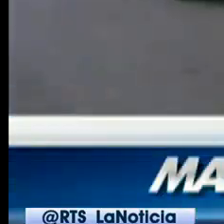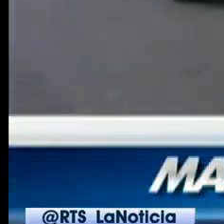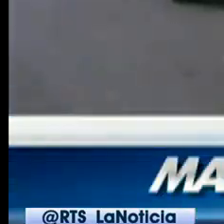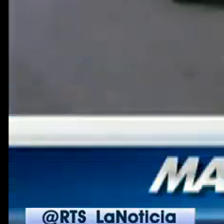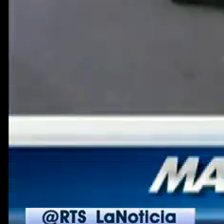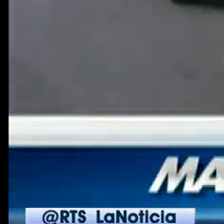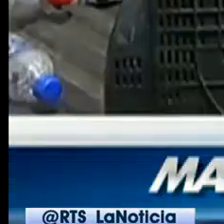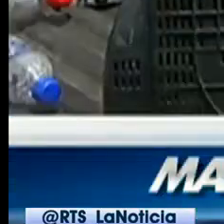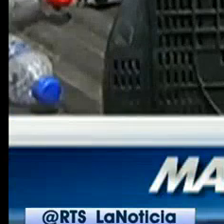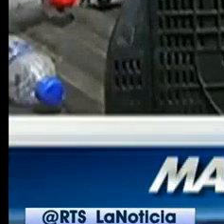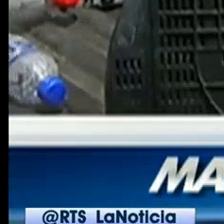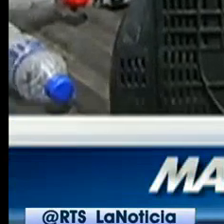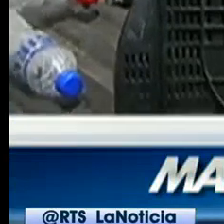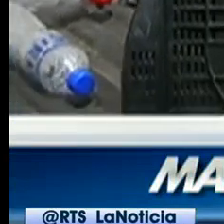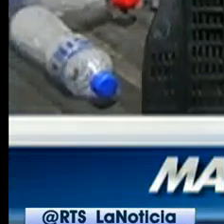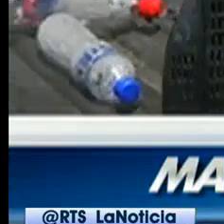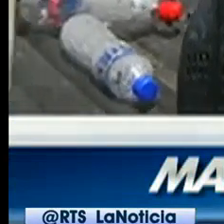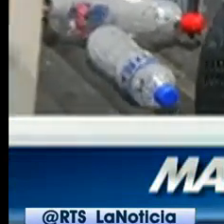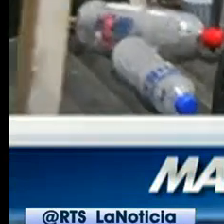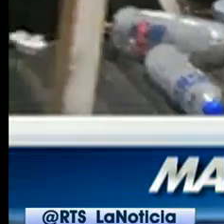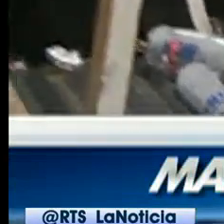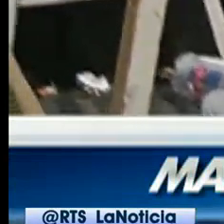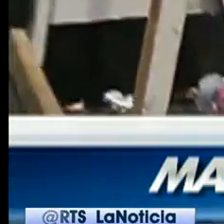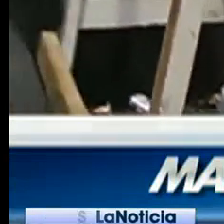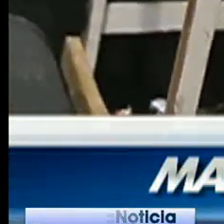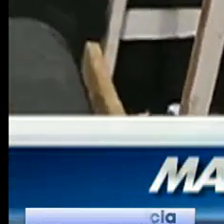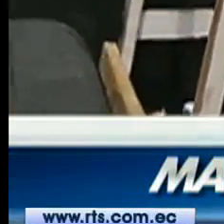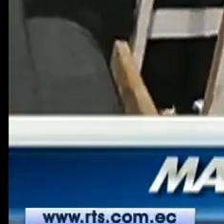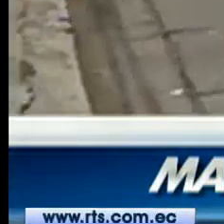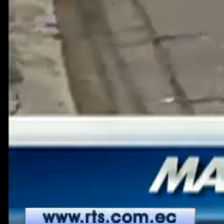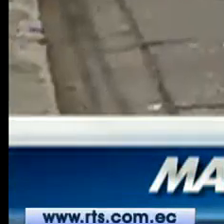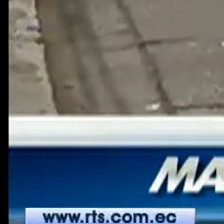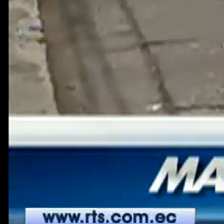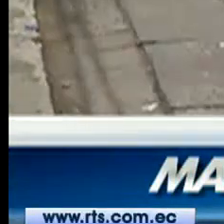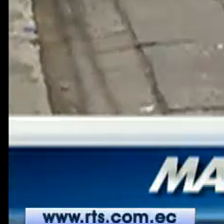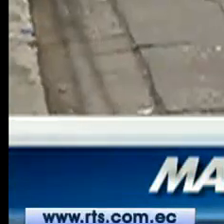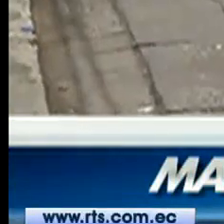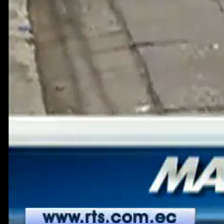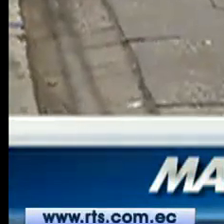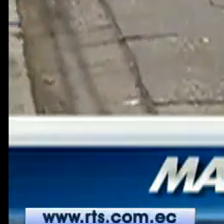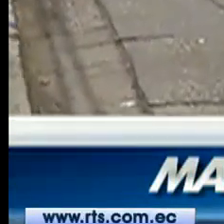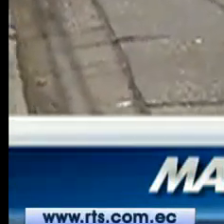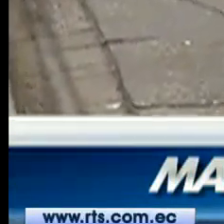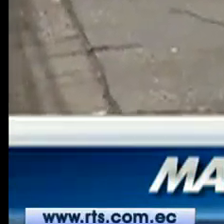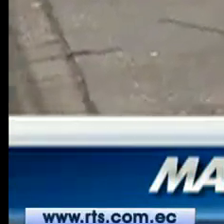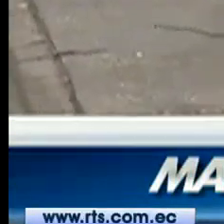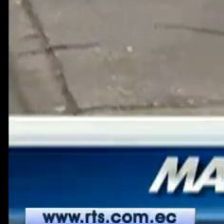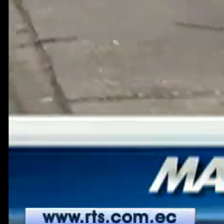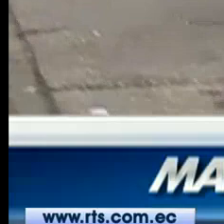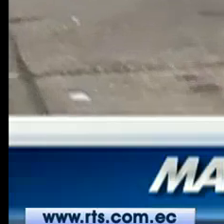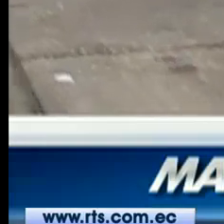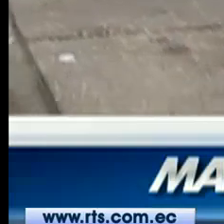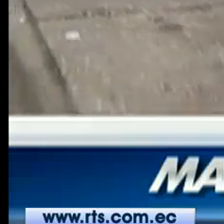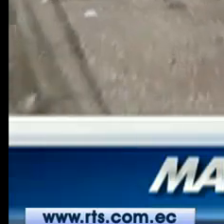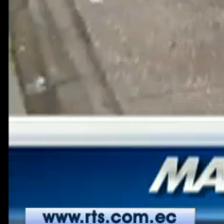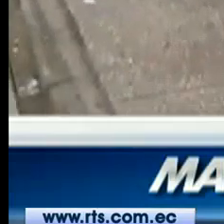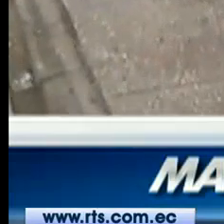Mañana, en la noticia de las 6:30, ATM retira obstáculos de la